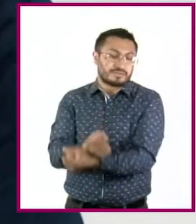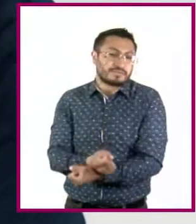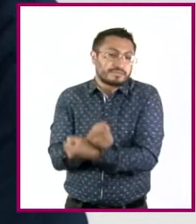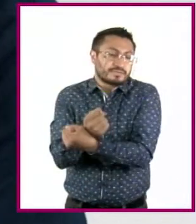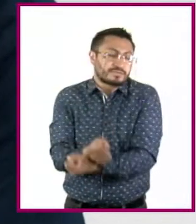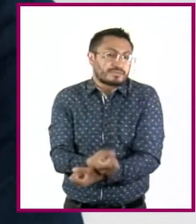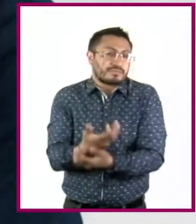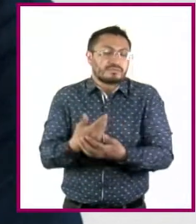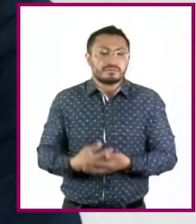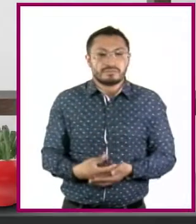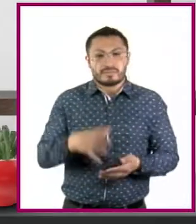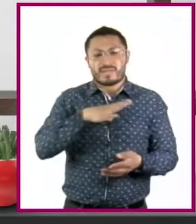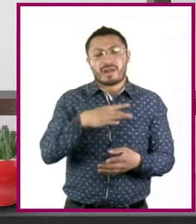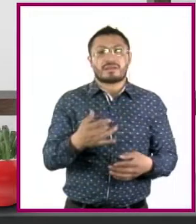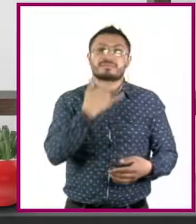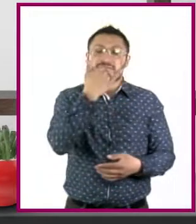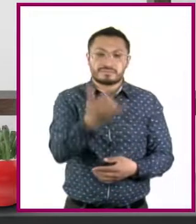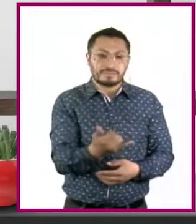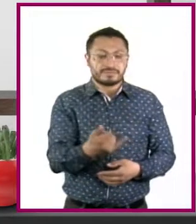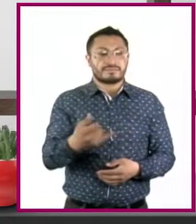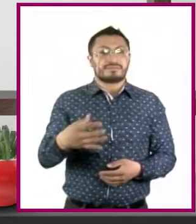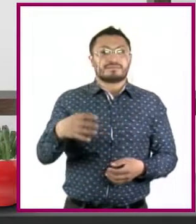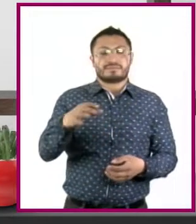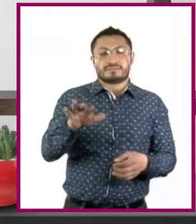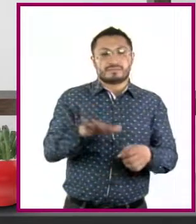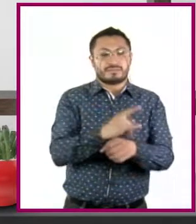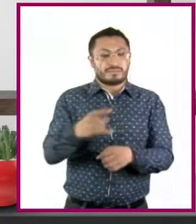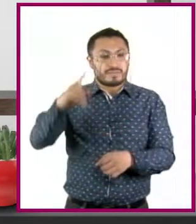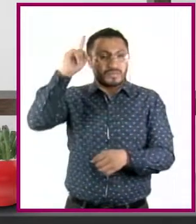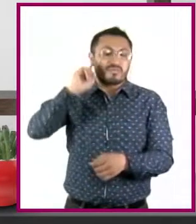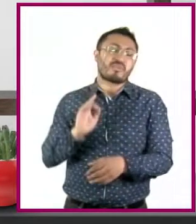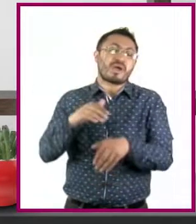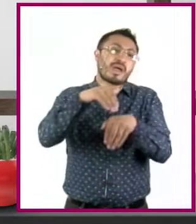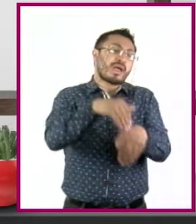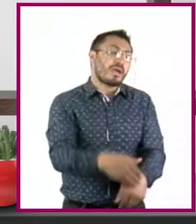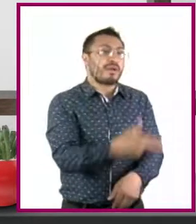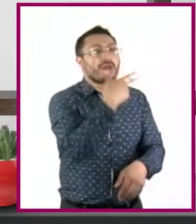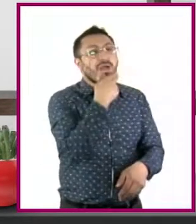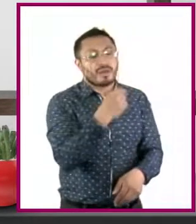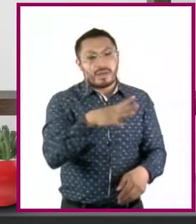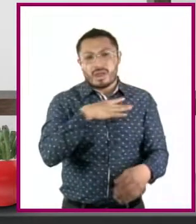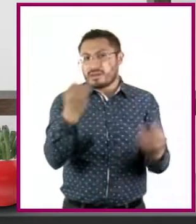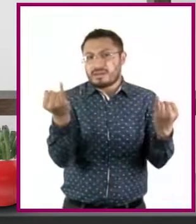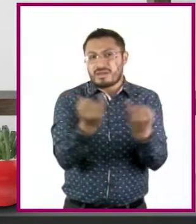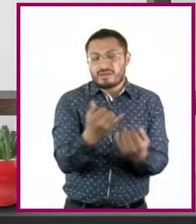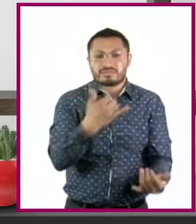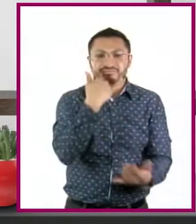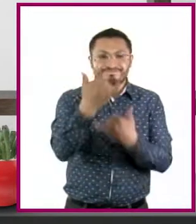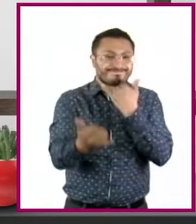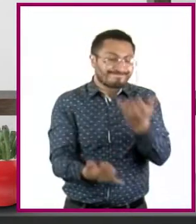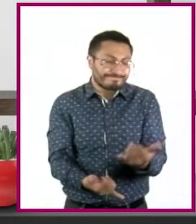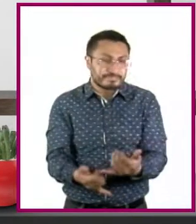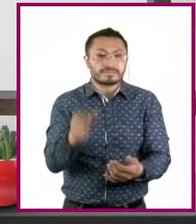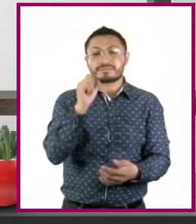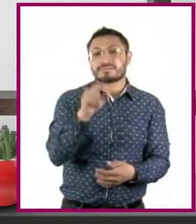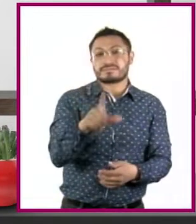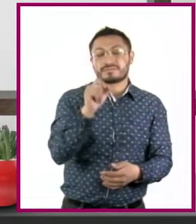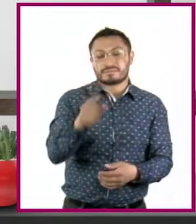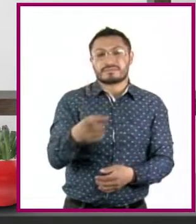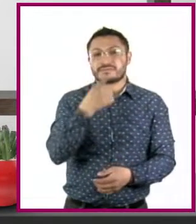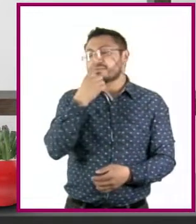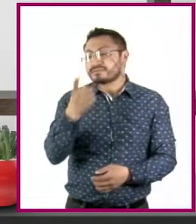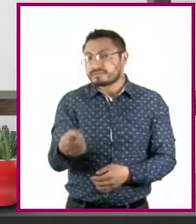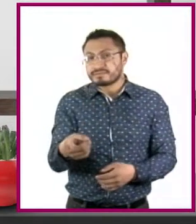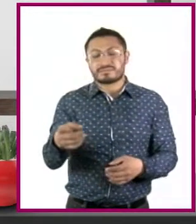sobre estos estaba equivocado. El sometimiento de las mujeres al dominio de los hombres estaba igualmente errado. Además, argumentó,